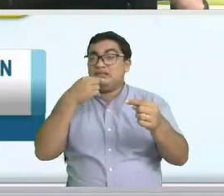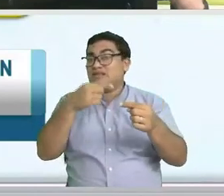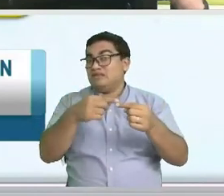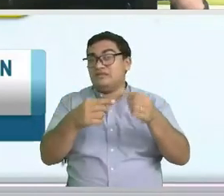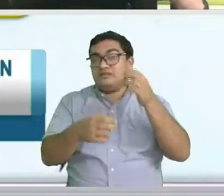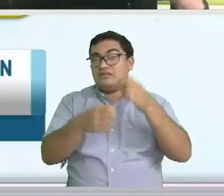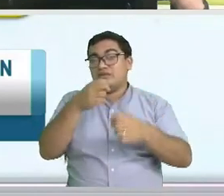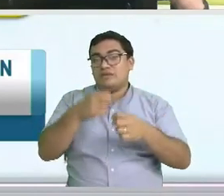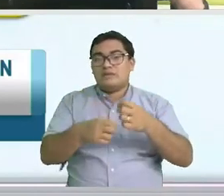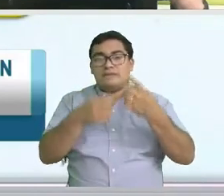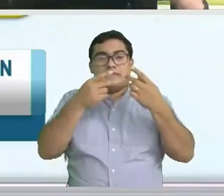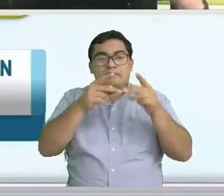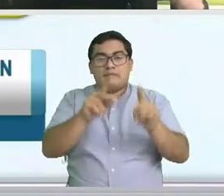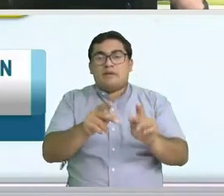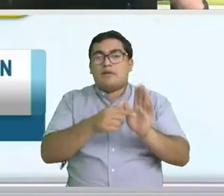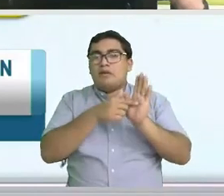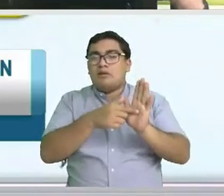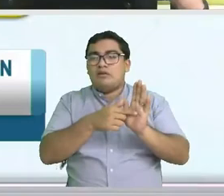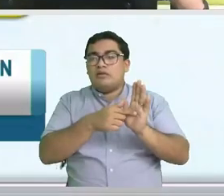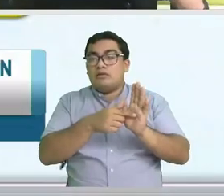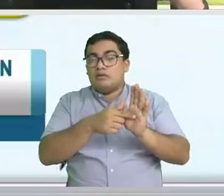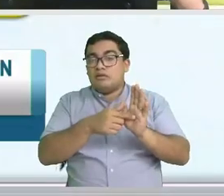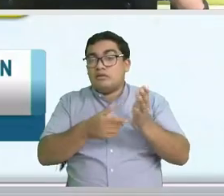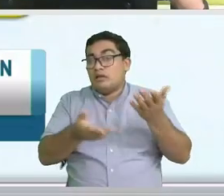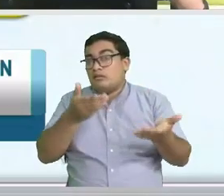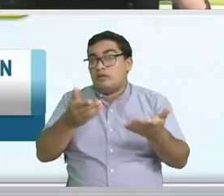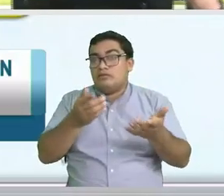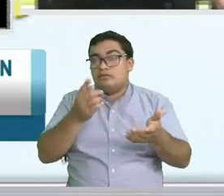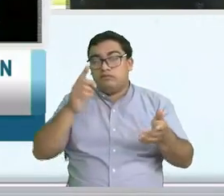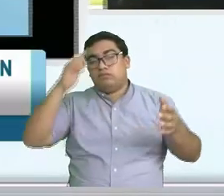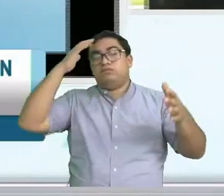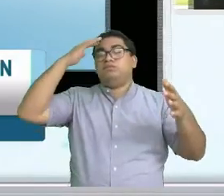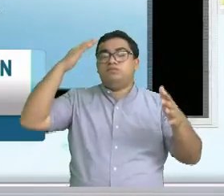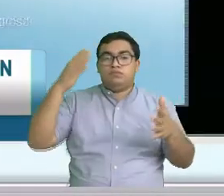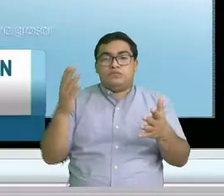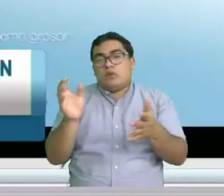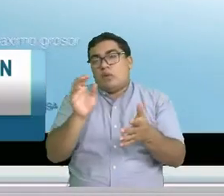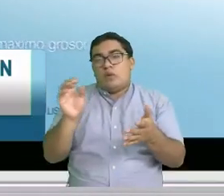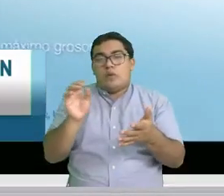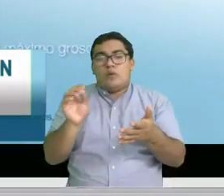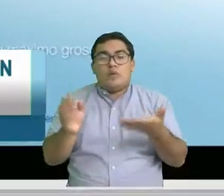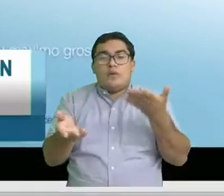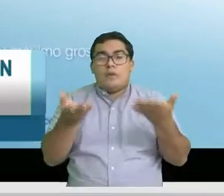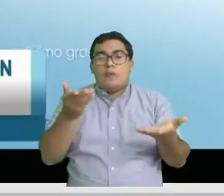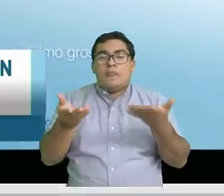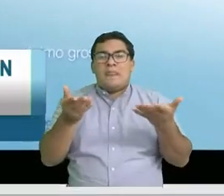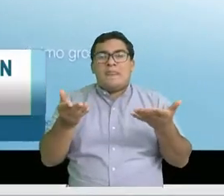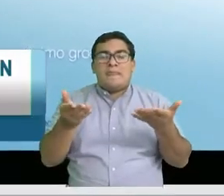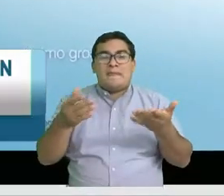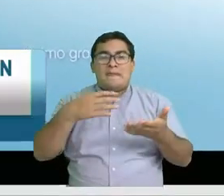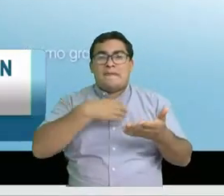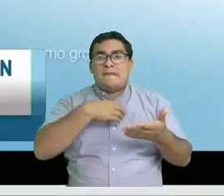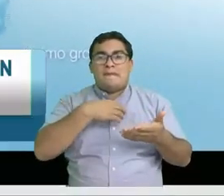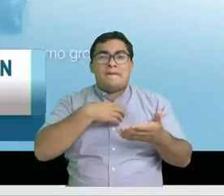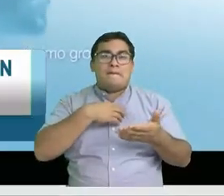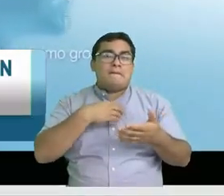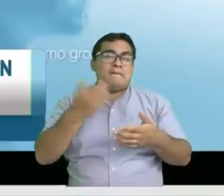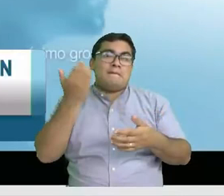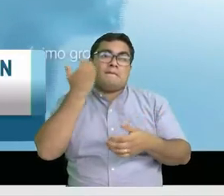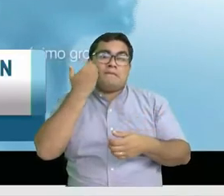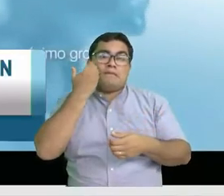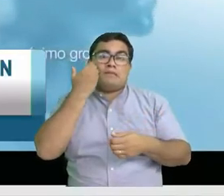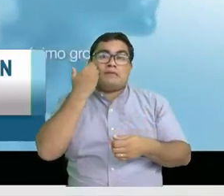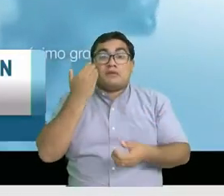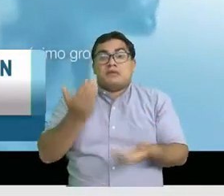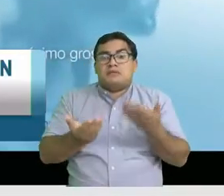significa que la alteración condicione a una epilepsia o condicione a algo patológico, que sea una enfermedad. Simplemente